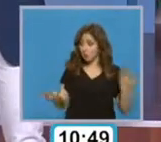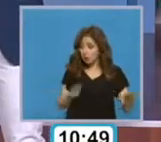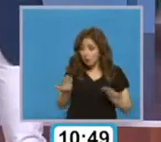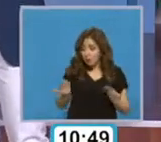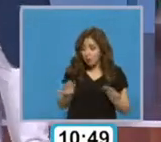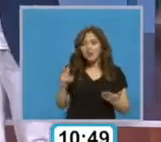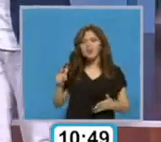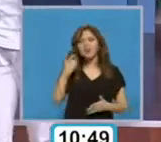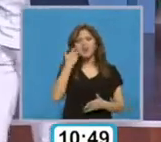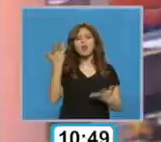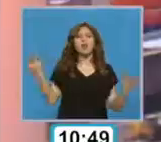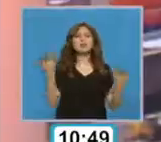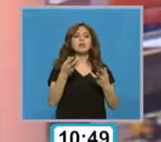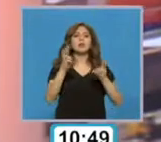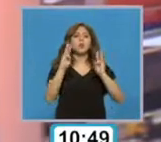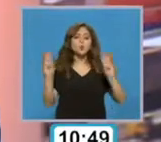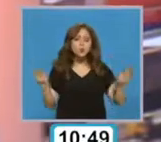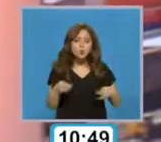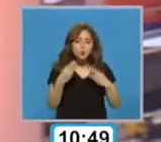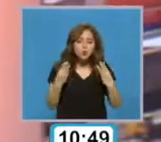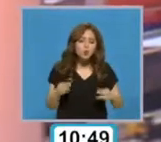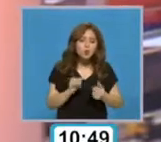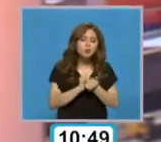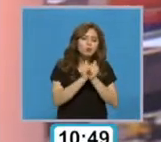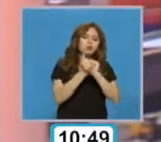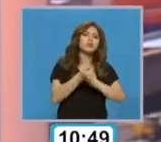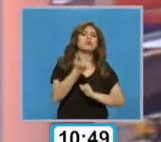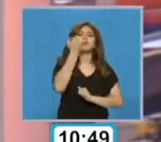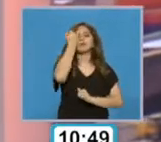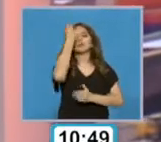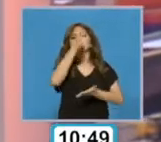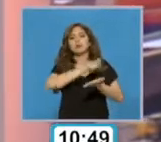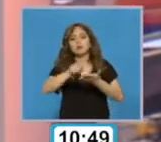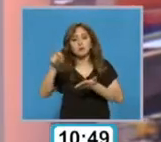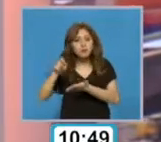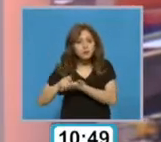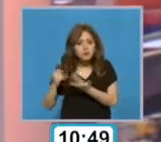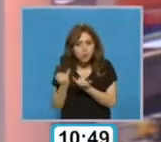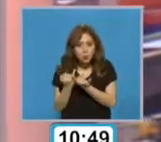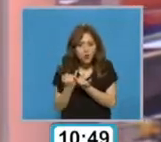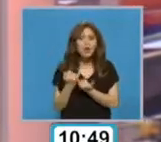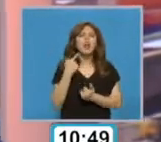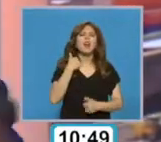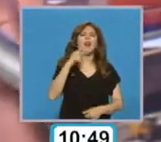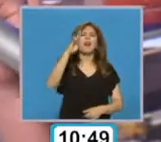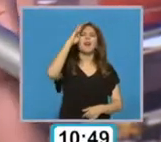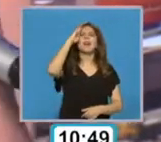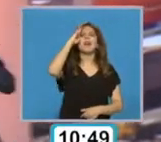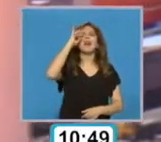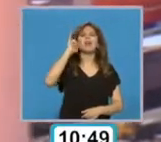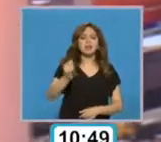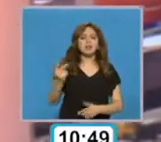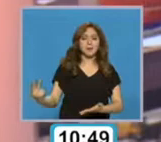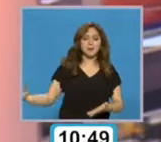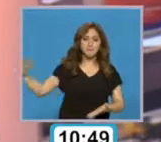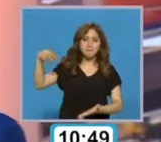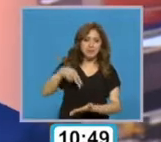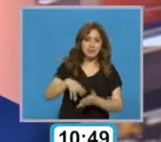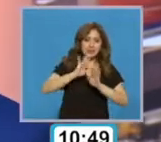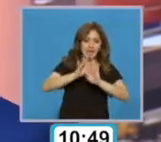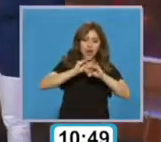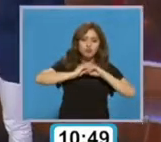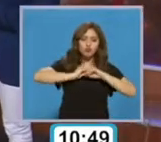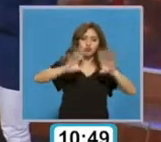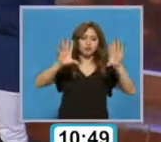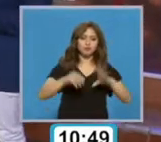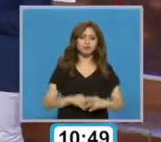intentar hacer música? Ya cantábamos desde ese entonces y escribíamos nuestras canciones. Entonces dijimos, súper. hay que dar el siguiente paso, ¿no? Y bueno, aquí estamos.